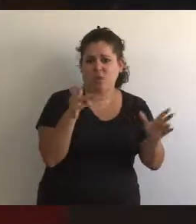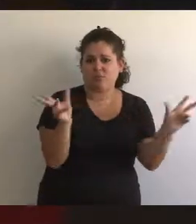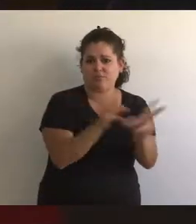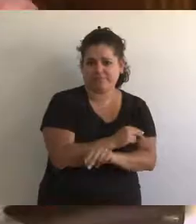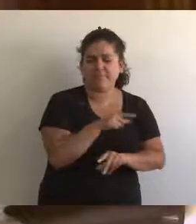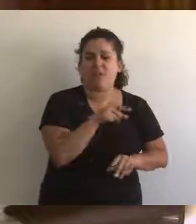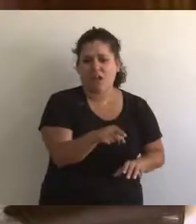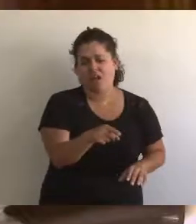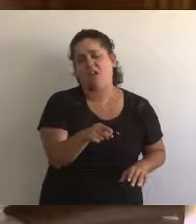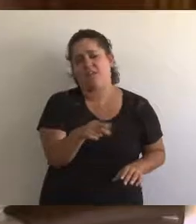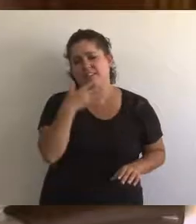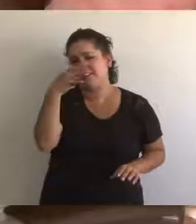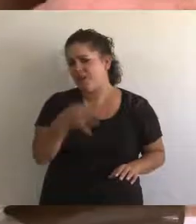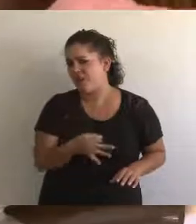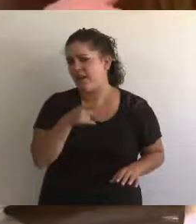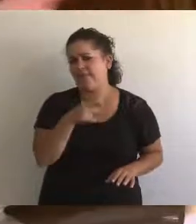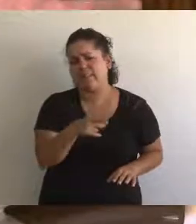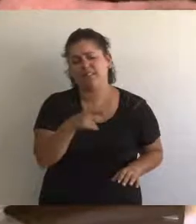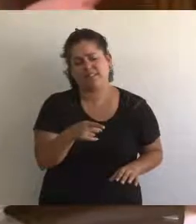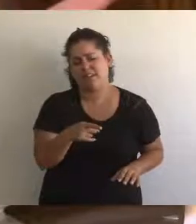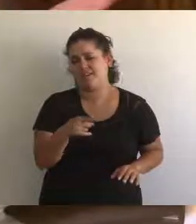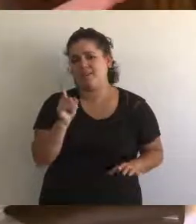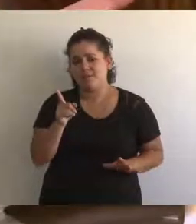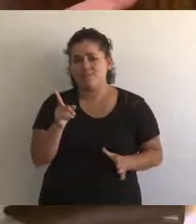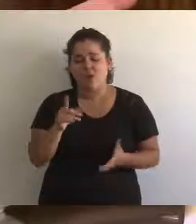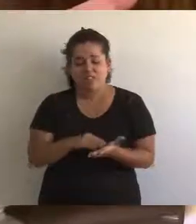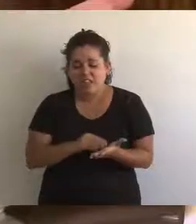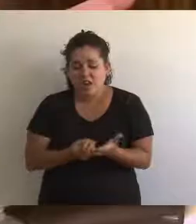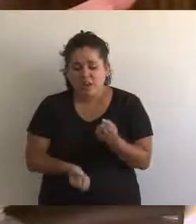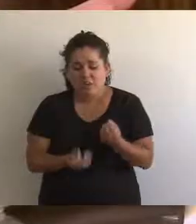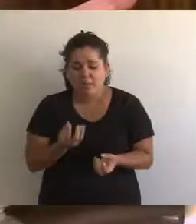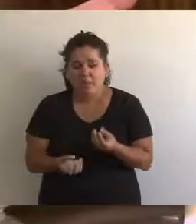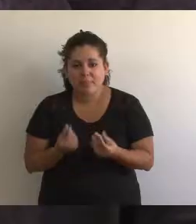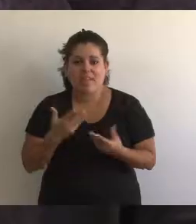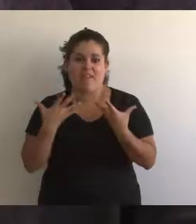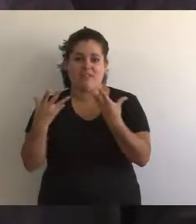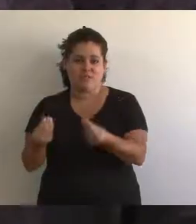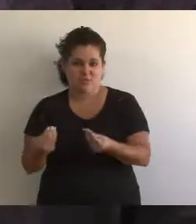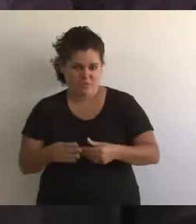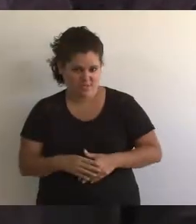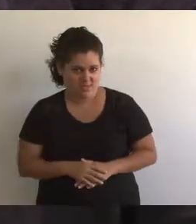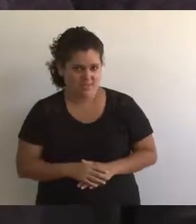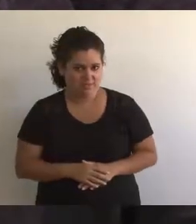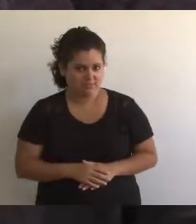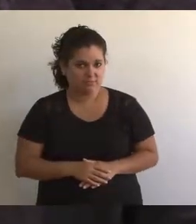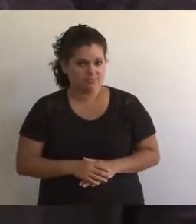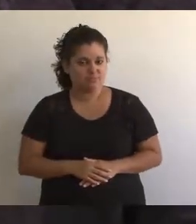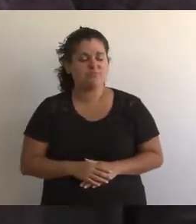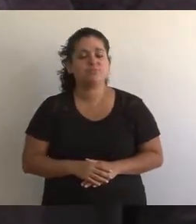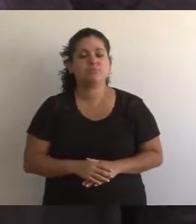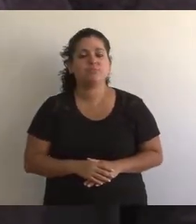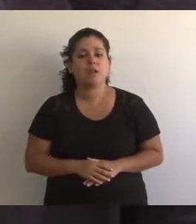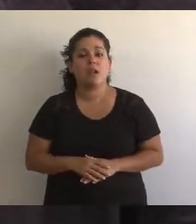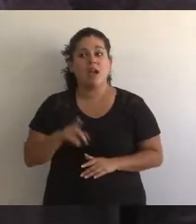solo energía, sino el propio abono de la tierra. Claro. Y el cuidado del medio ambiente en general.